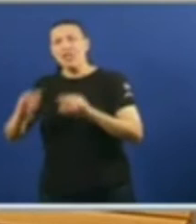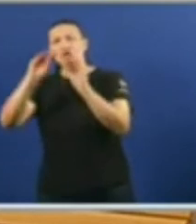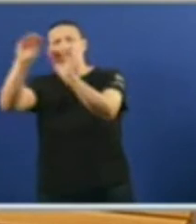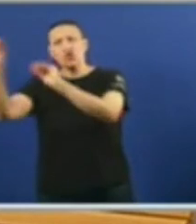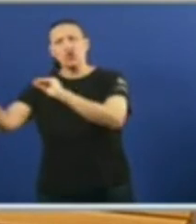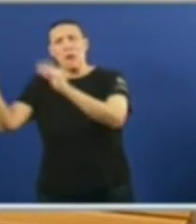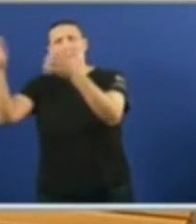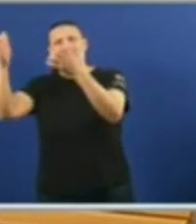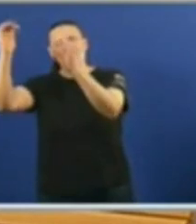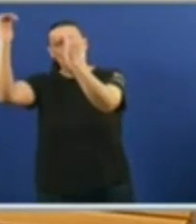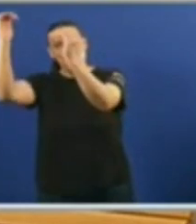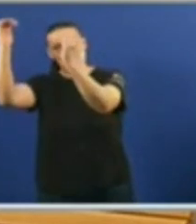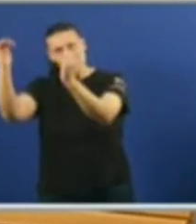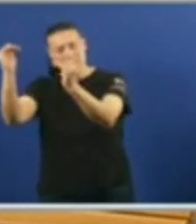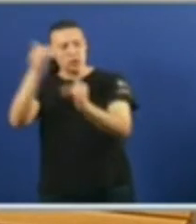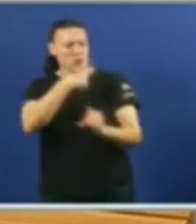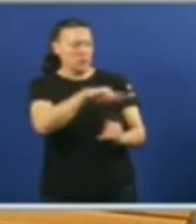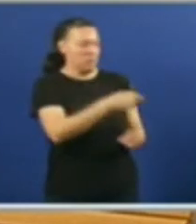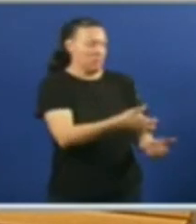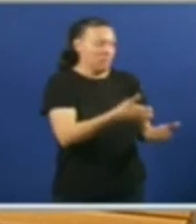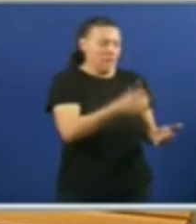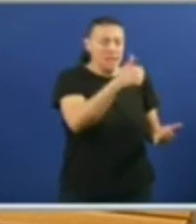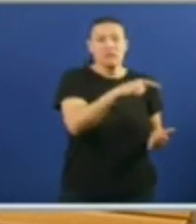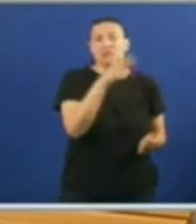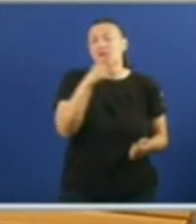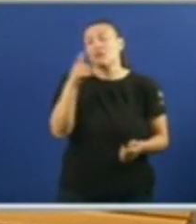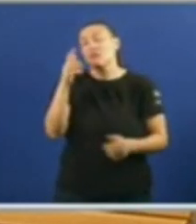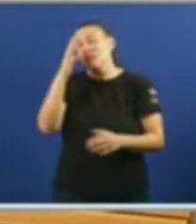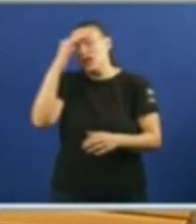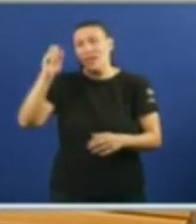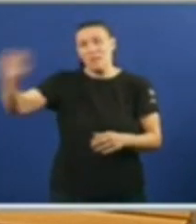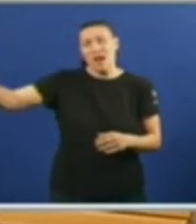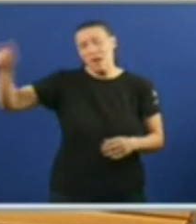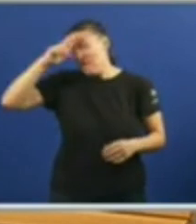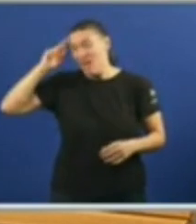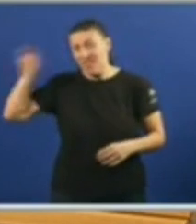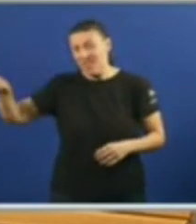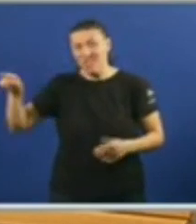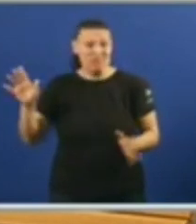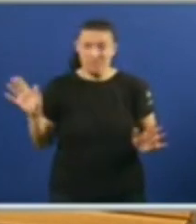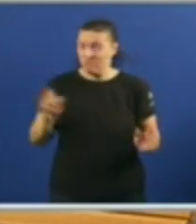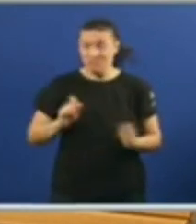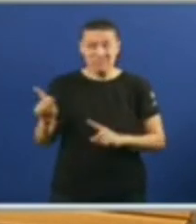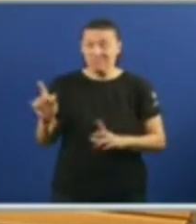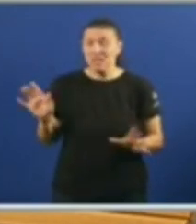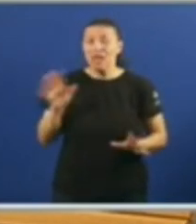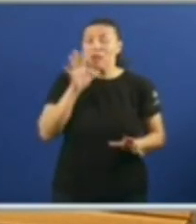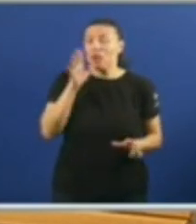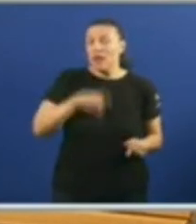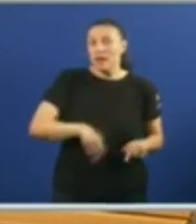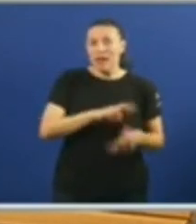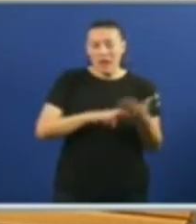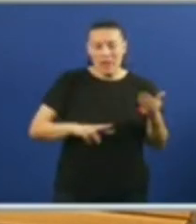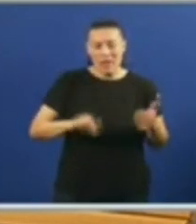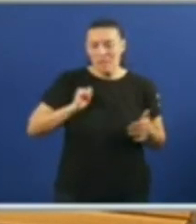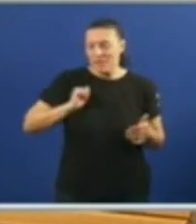seus beneficios, que, por certo, tributan en Madrid maioritariamente, e que en Galiza vexamos como esta riqueza se usa